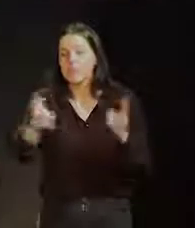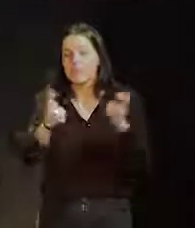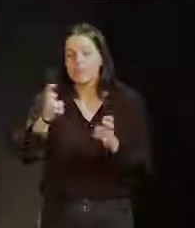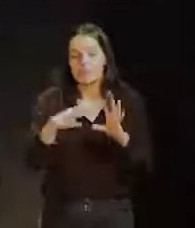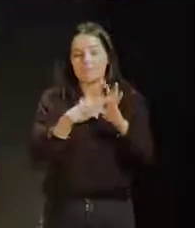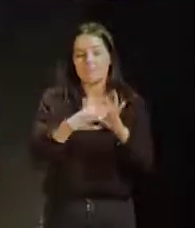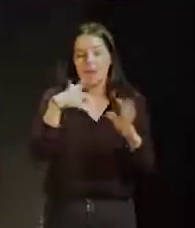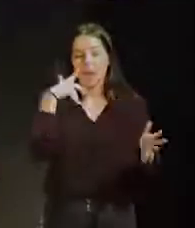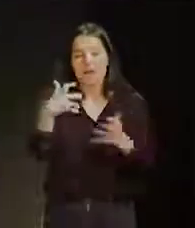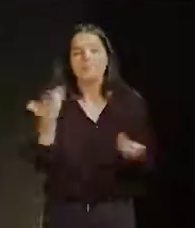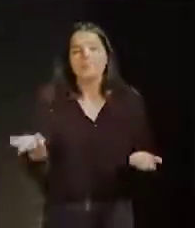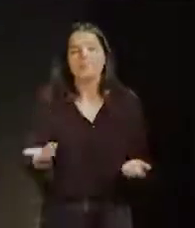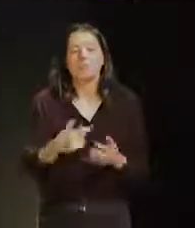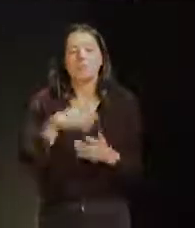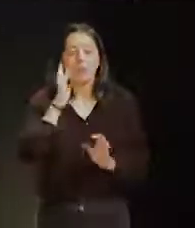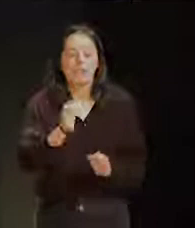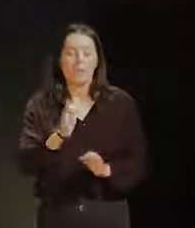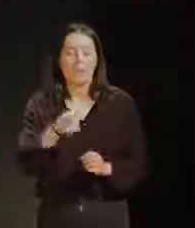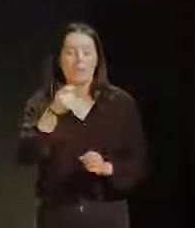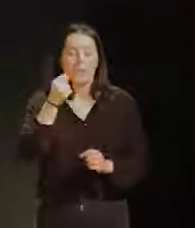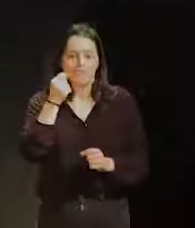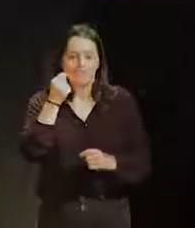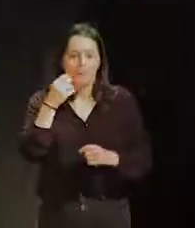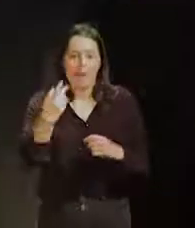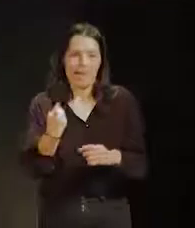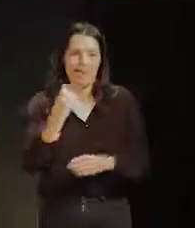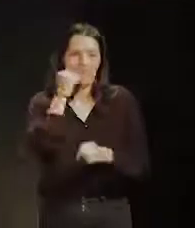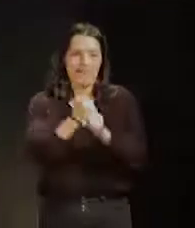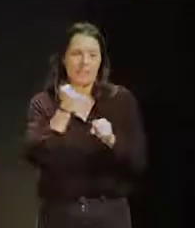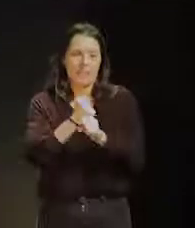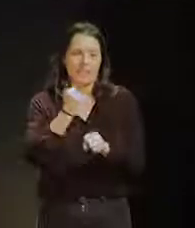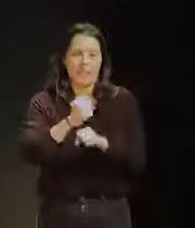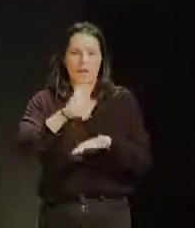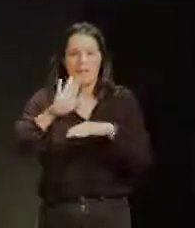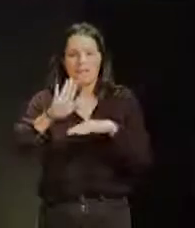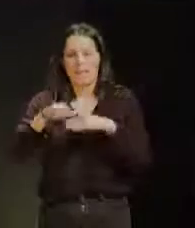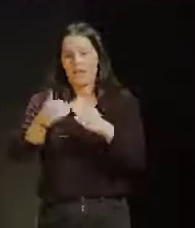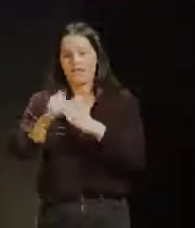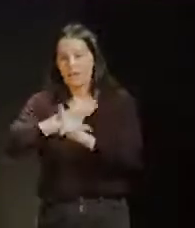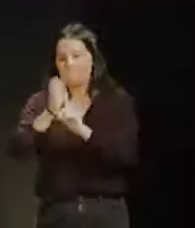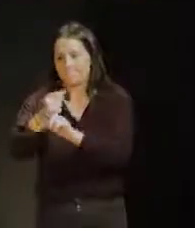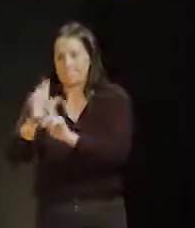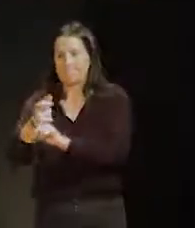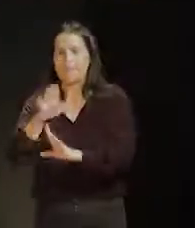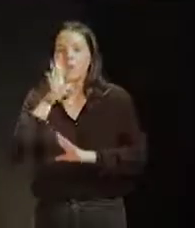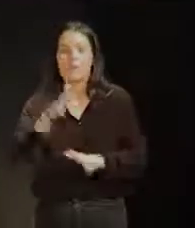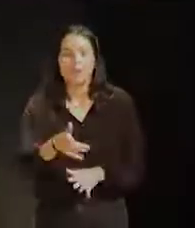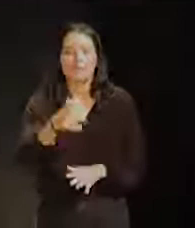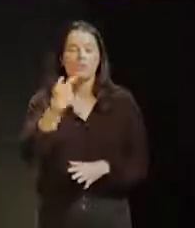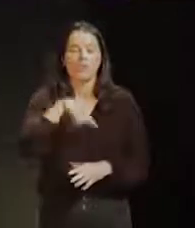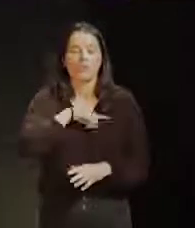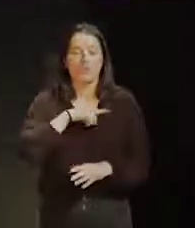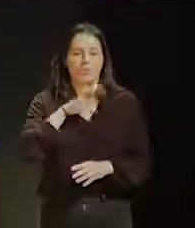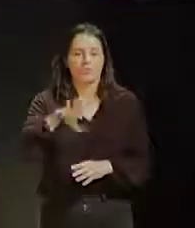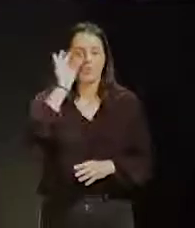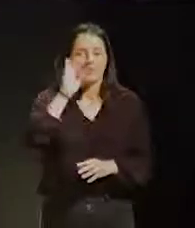artes, pero también es verdad que se va haciendo camino al andar. Ese es uno de los motivos por el que decidimos hacer estas jornadas itinerantes,